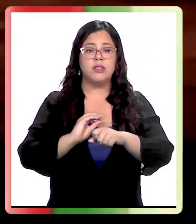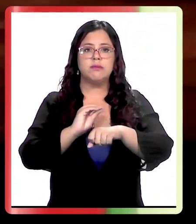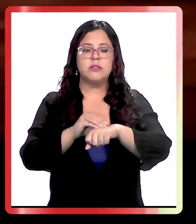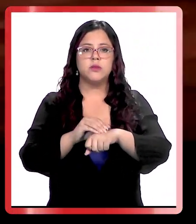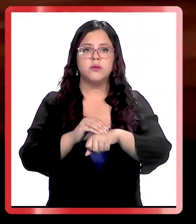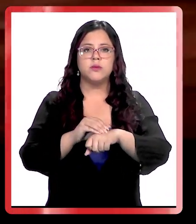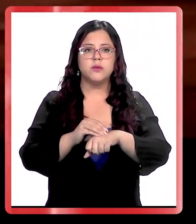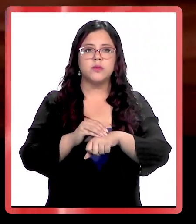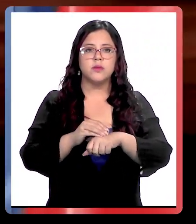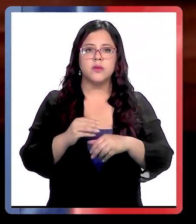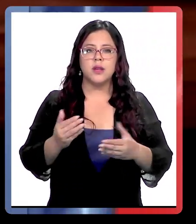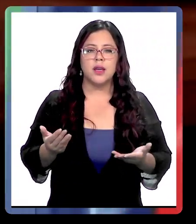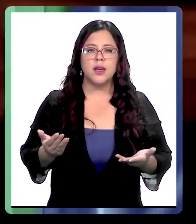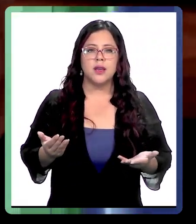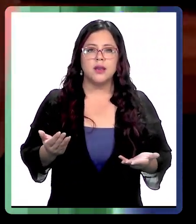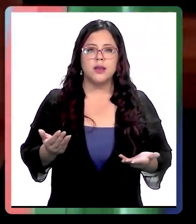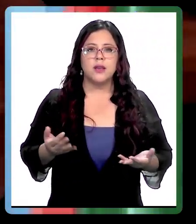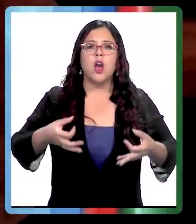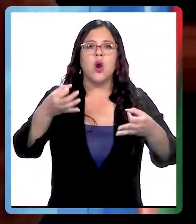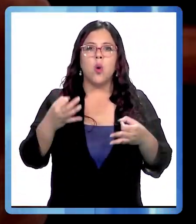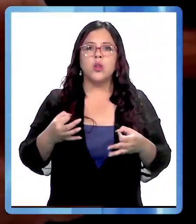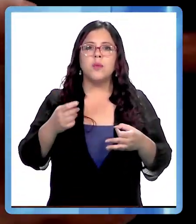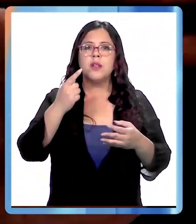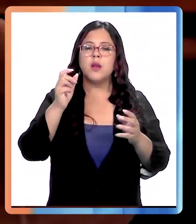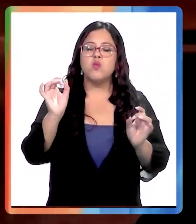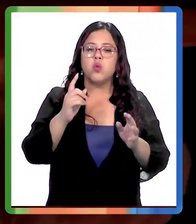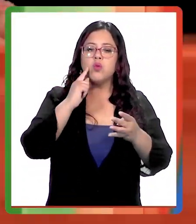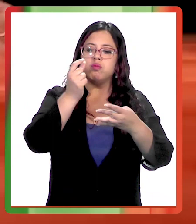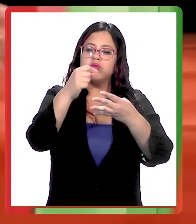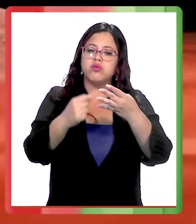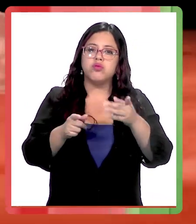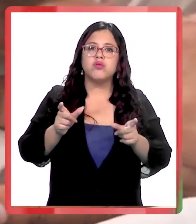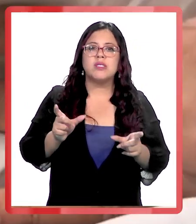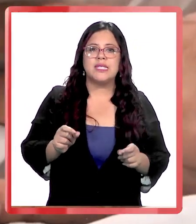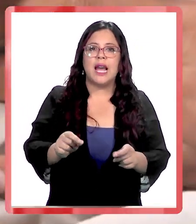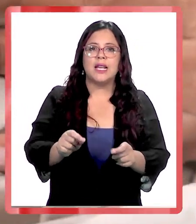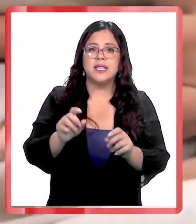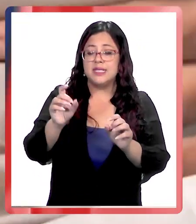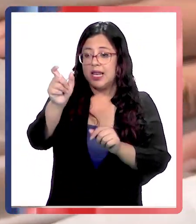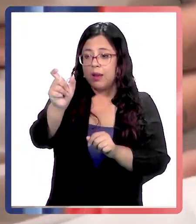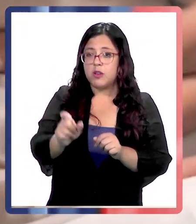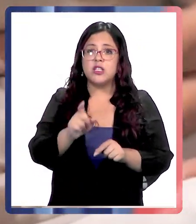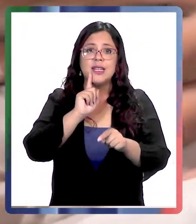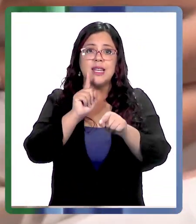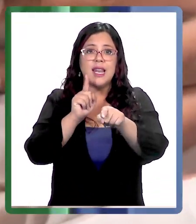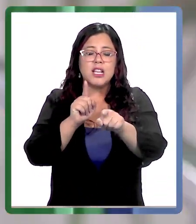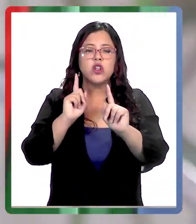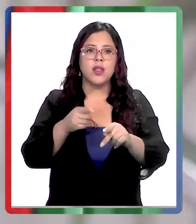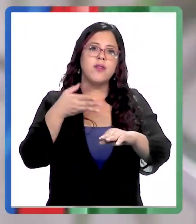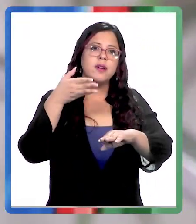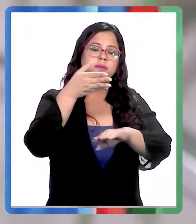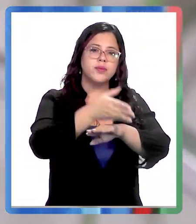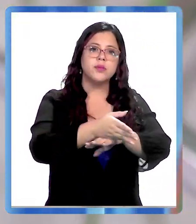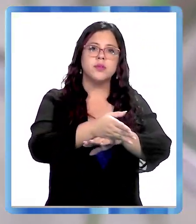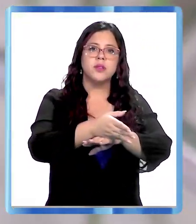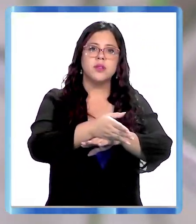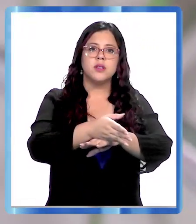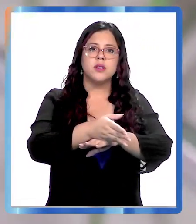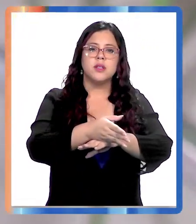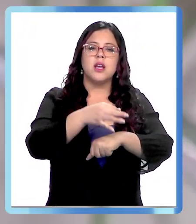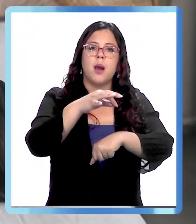aparece una diarrea no explicada o aparece una constipación que no tiene relación con un cambio de dieta, la baja de